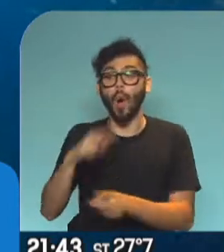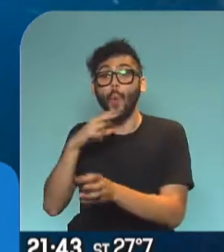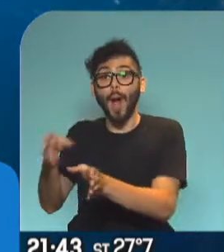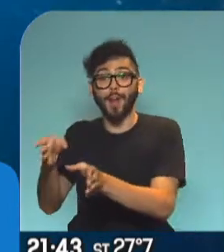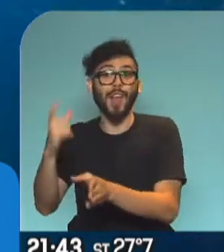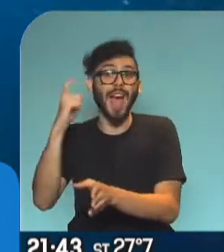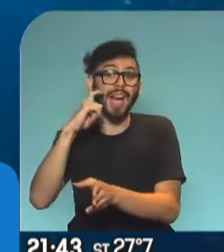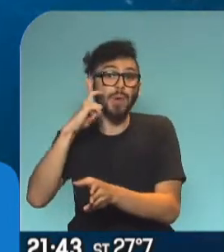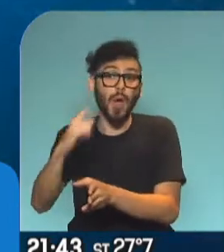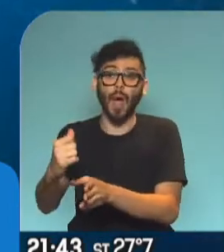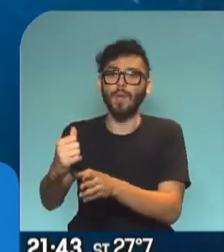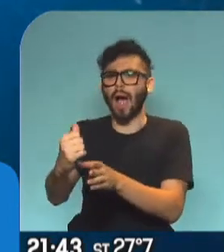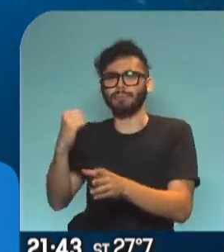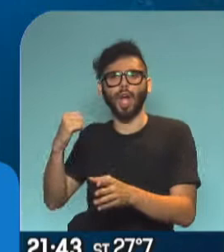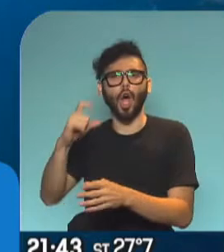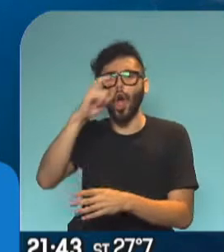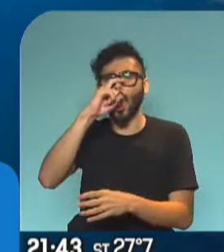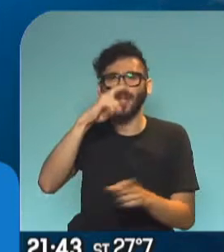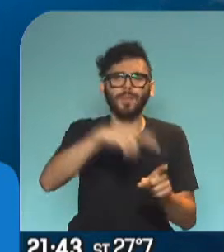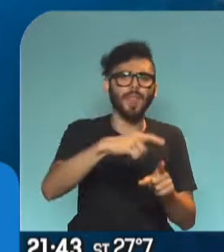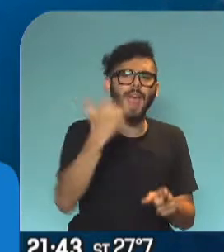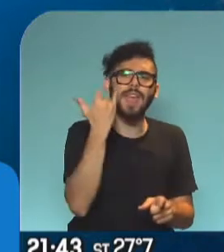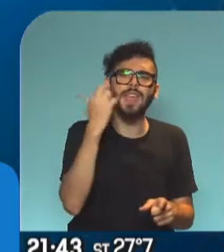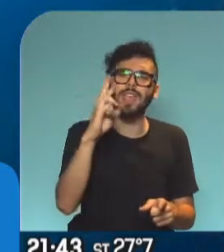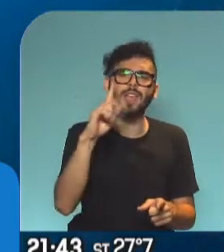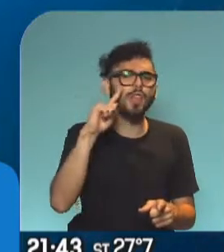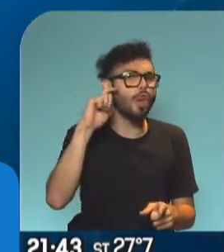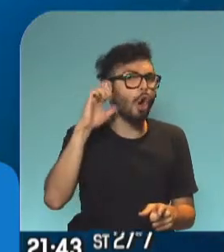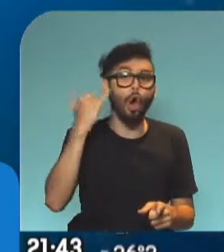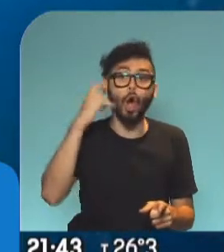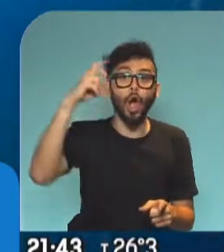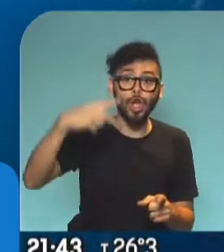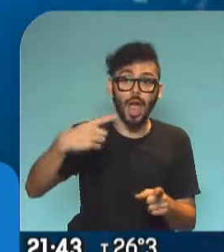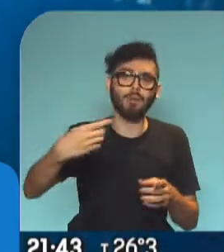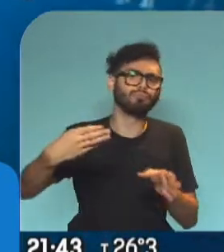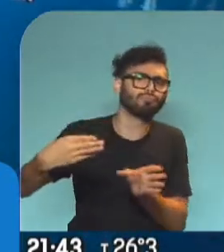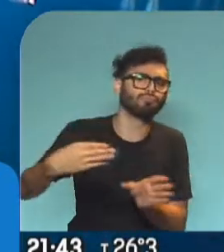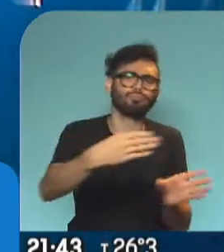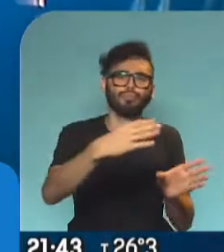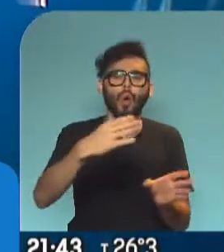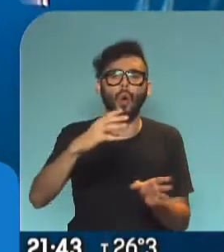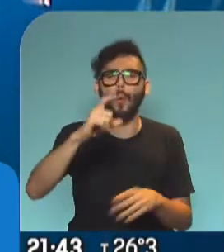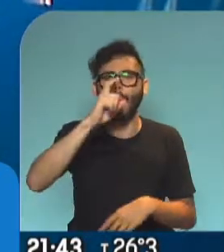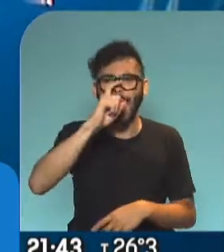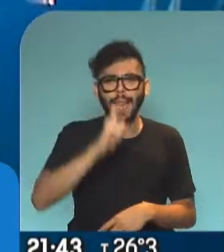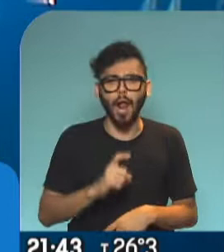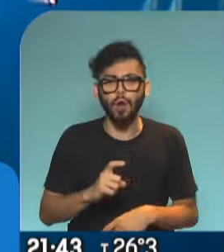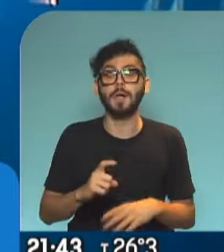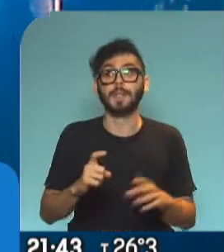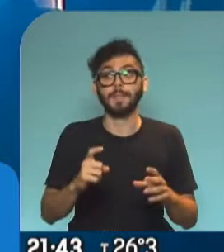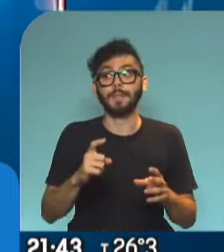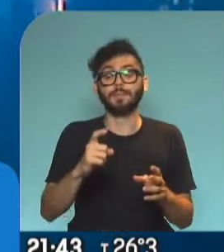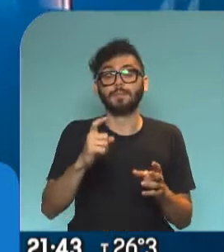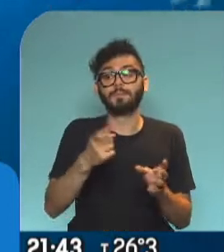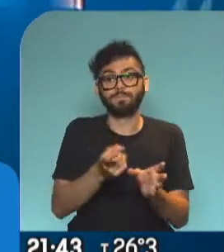hasta Corrientes, del lado celeste es de Irigoyen hasta la Avenida Belgrano. Está todo vallado, una sesión que